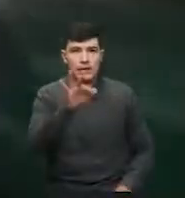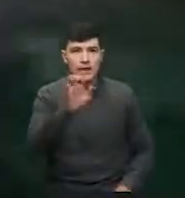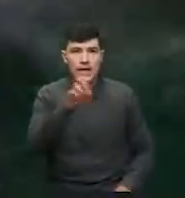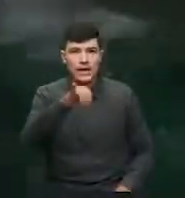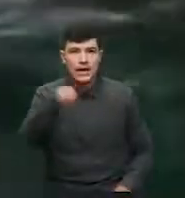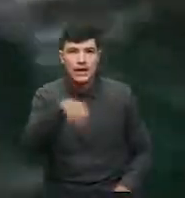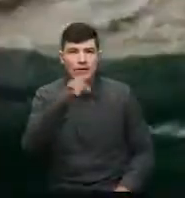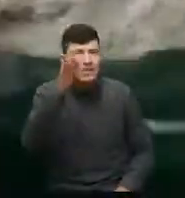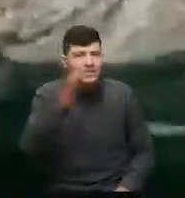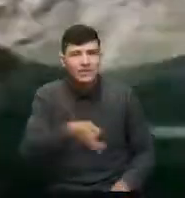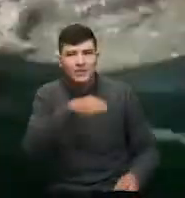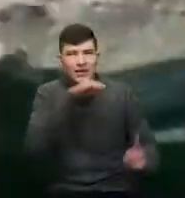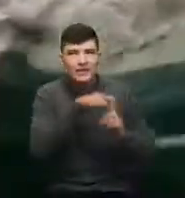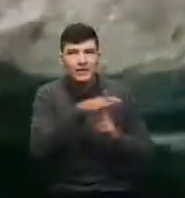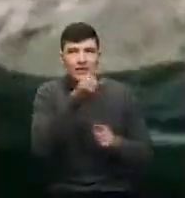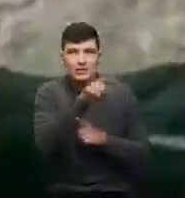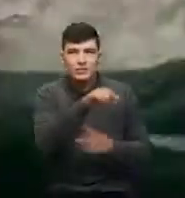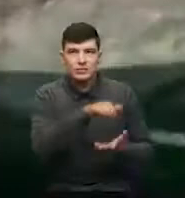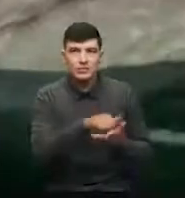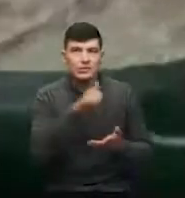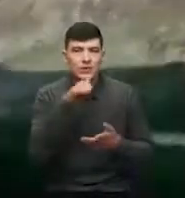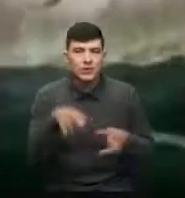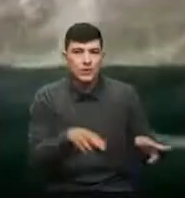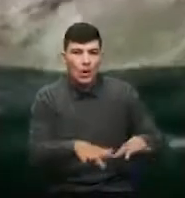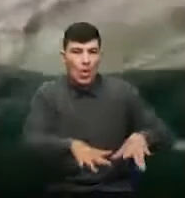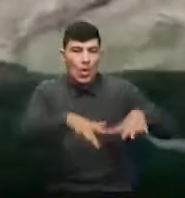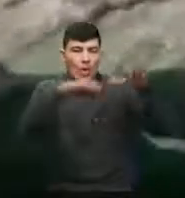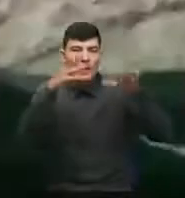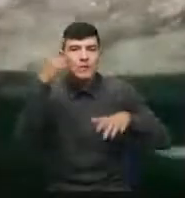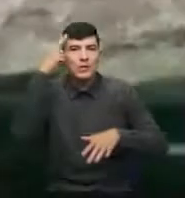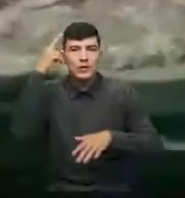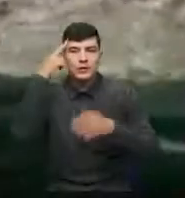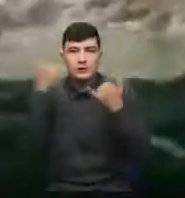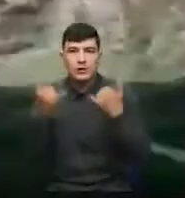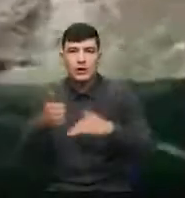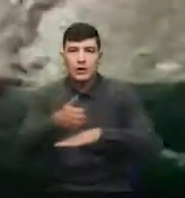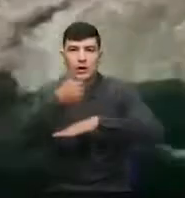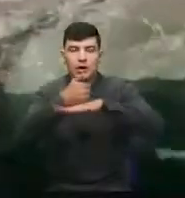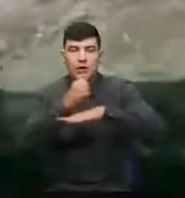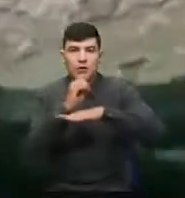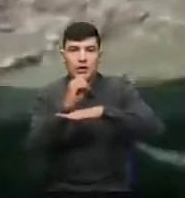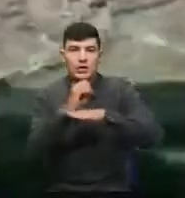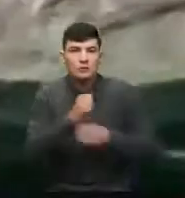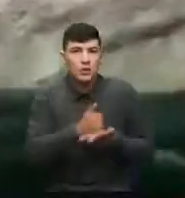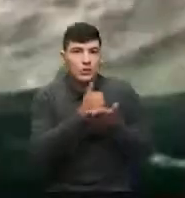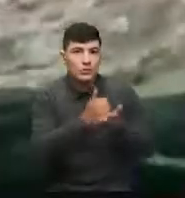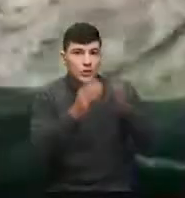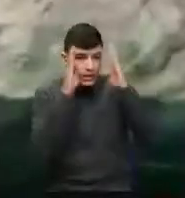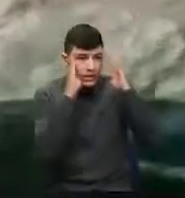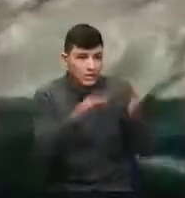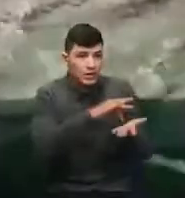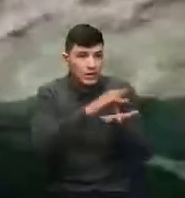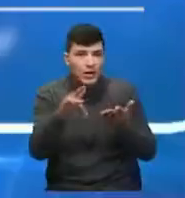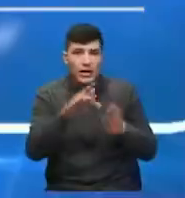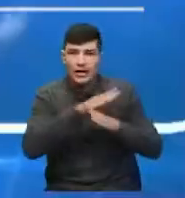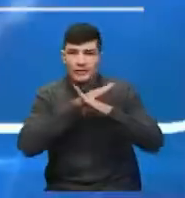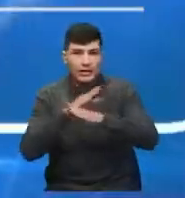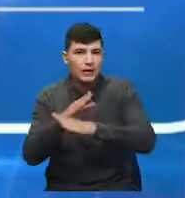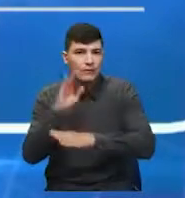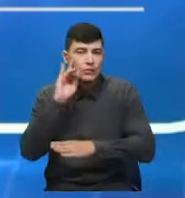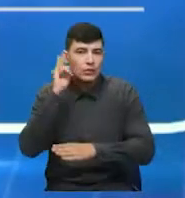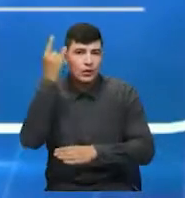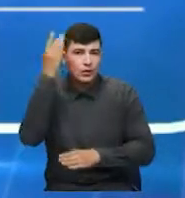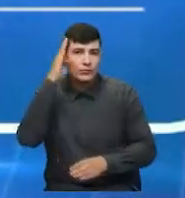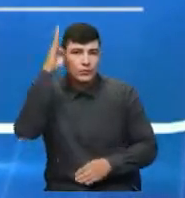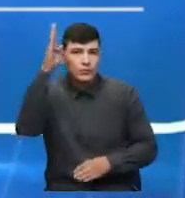el río Chicamocha. Por ello, las autoridades activaron las alertas para prevenir eventuales emergencias. Pues